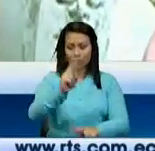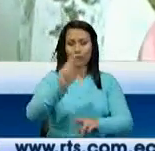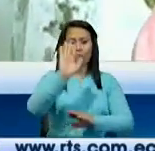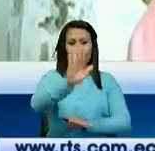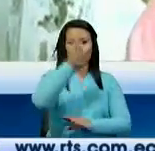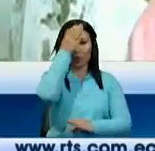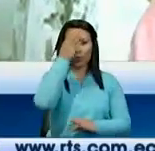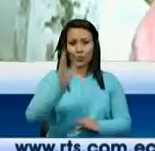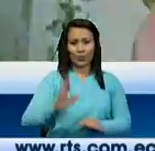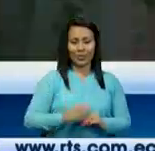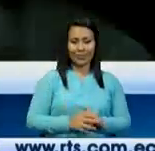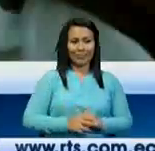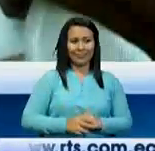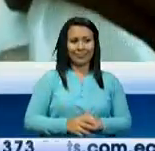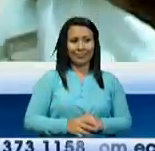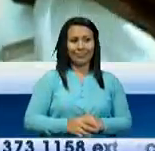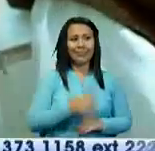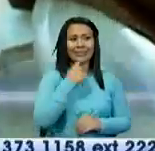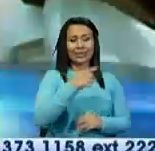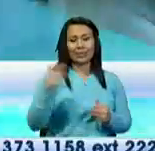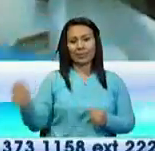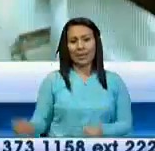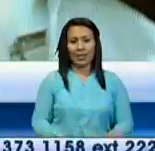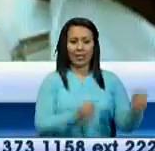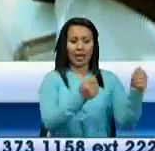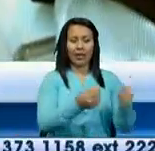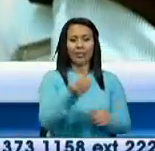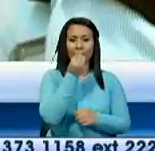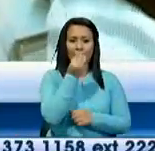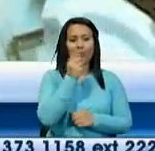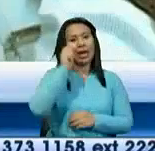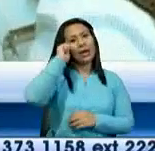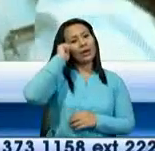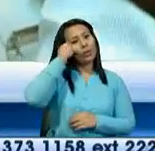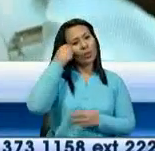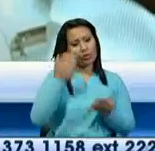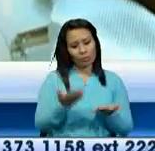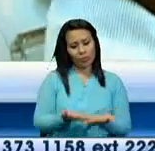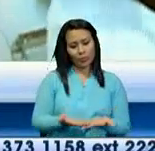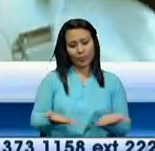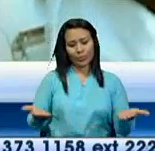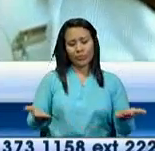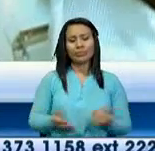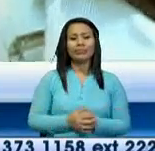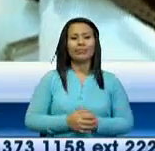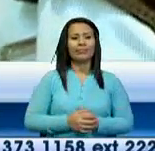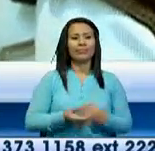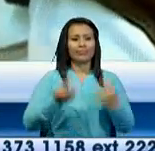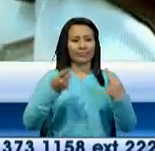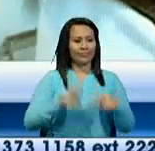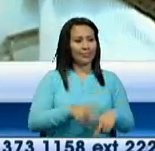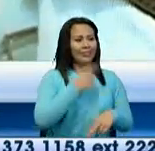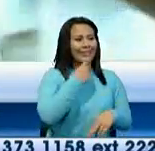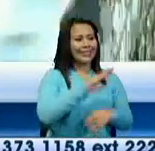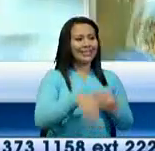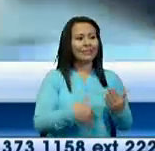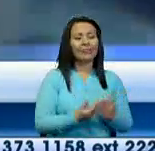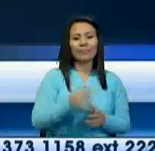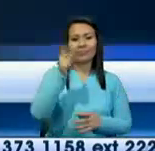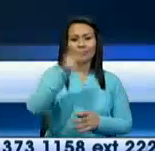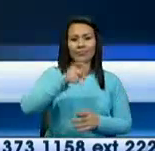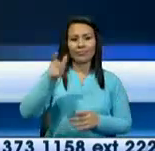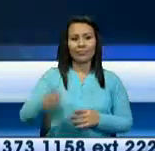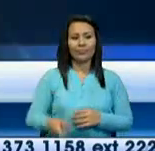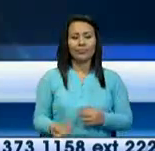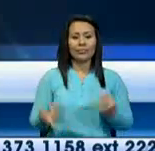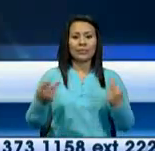memoria. Nosotros venimos a dejarle como es de un recuerdo, como sabía tener una costumbre de comer ellos.